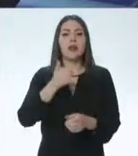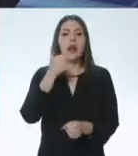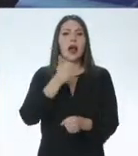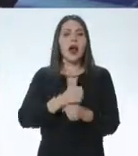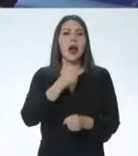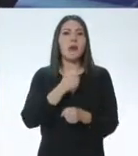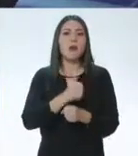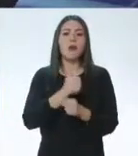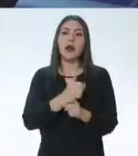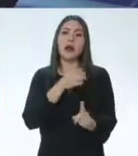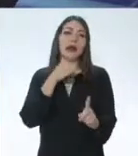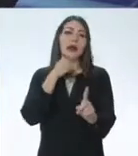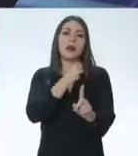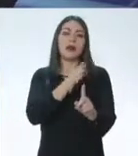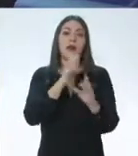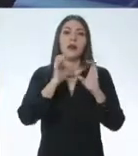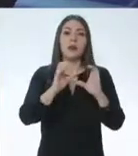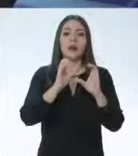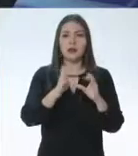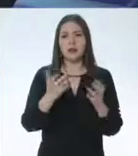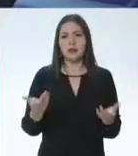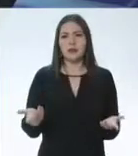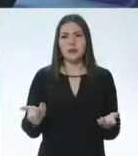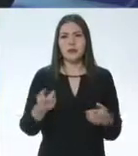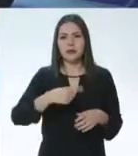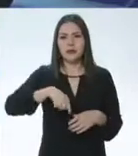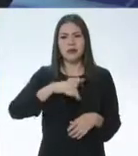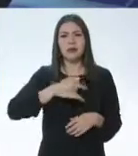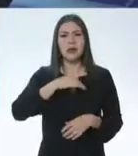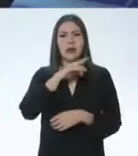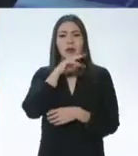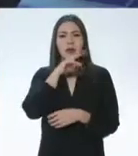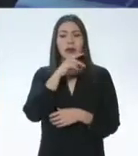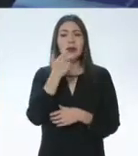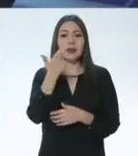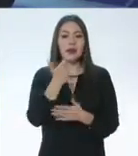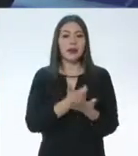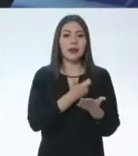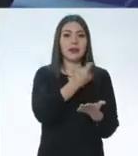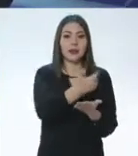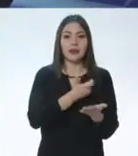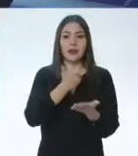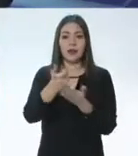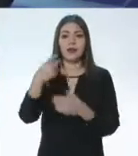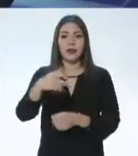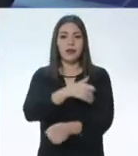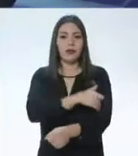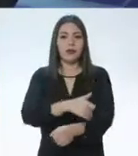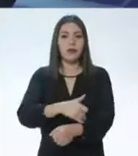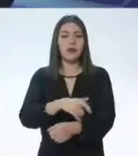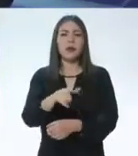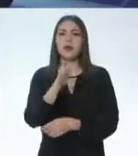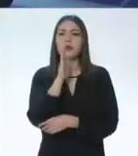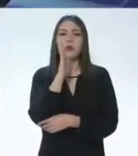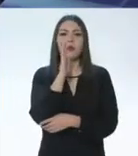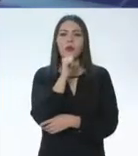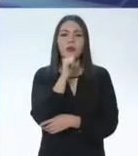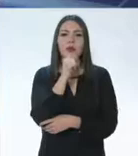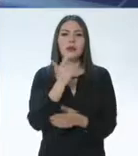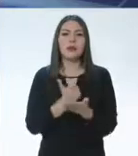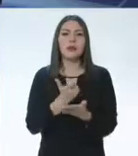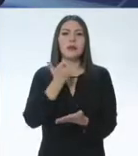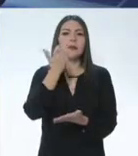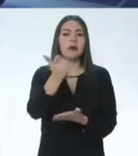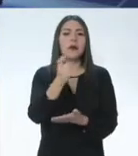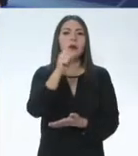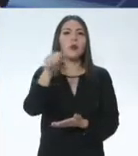estereotipos de género, puedan ser cuidadores, nos preocupa es que con el dinero que se le va a dar a las familias posiblemente no puedan pagar un lugar,